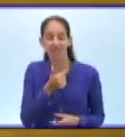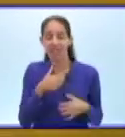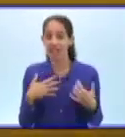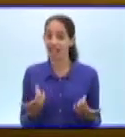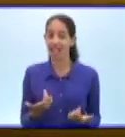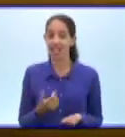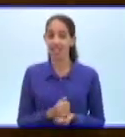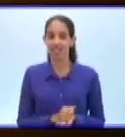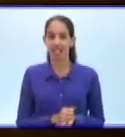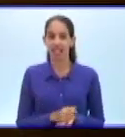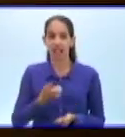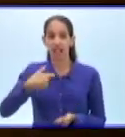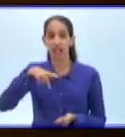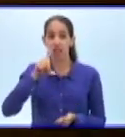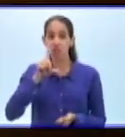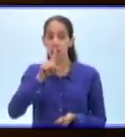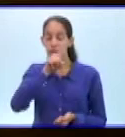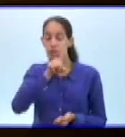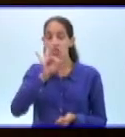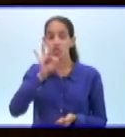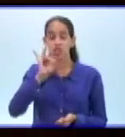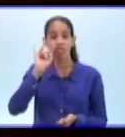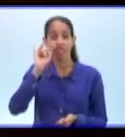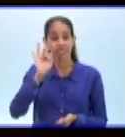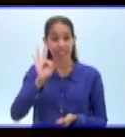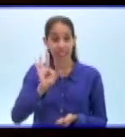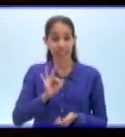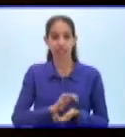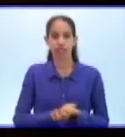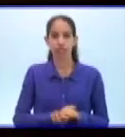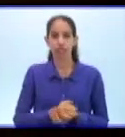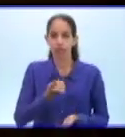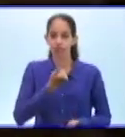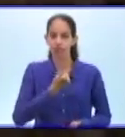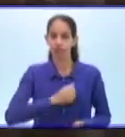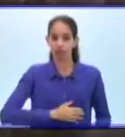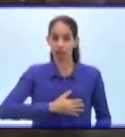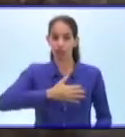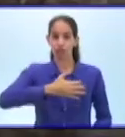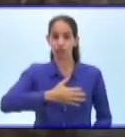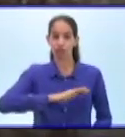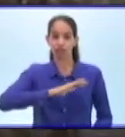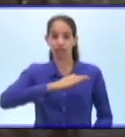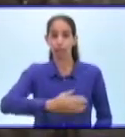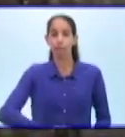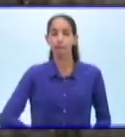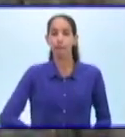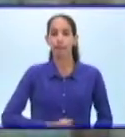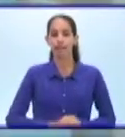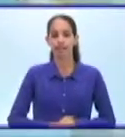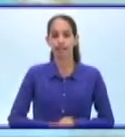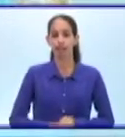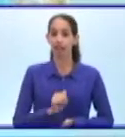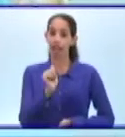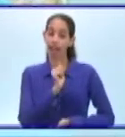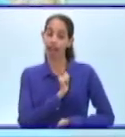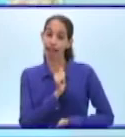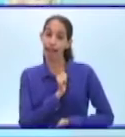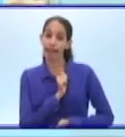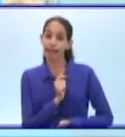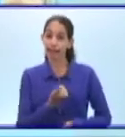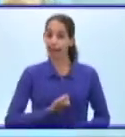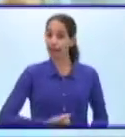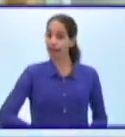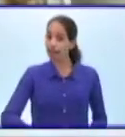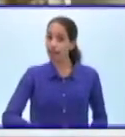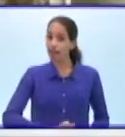julio de 1878, Carmen tiene 4 meses de embarazo y entre ambos hay una discordia. Ella quiere que su hijo nazca en Cuba y él no quiere